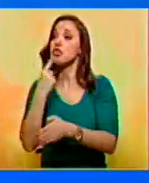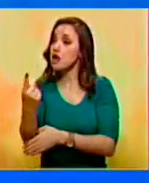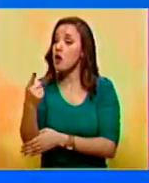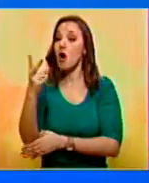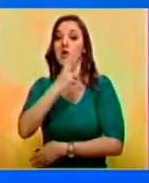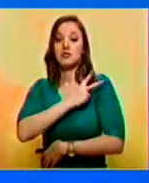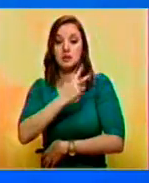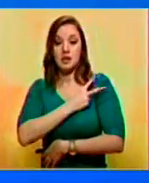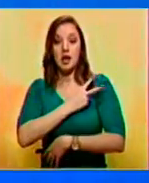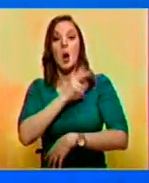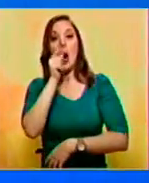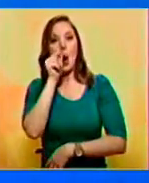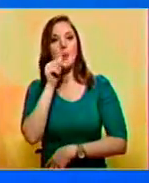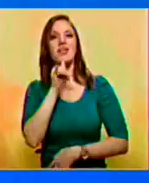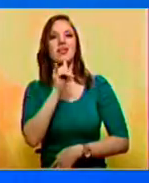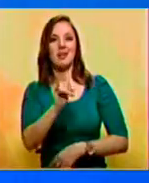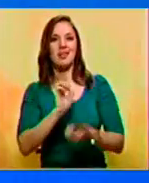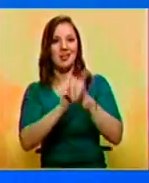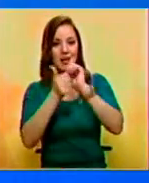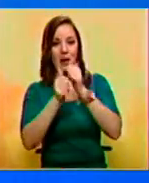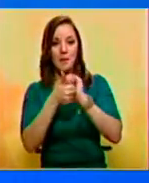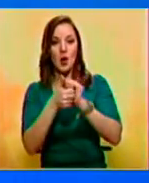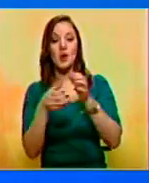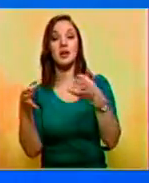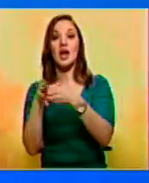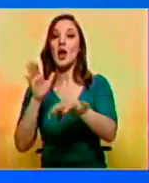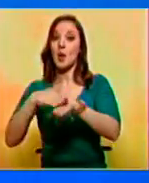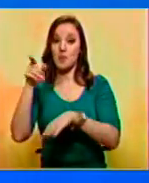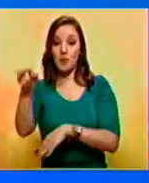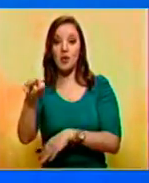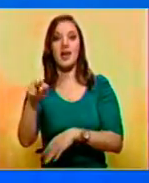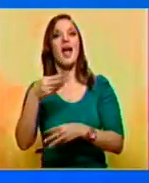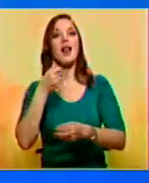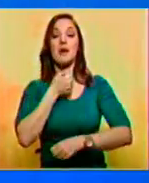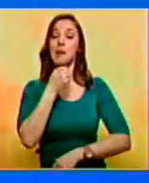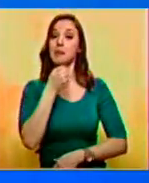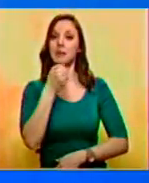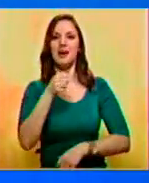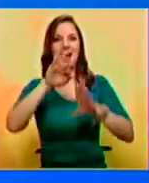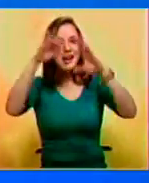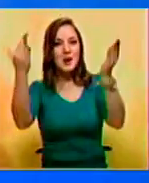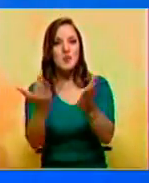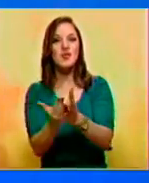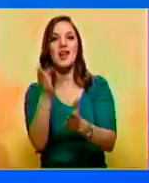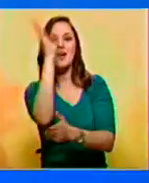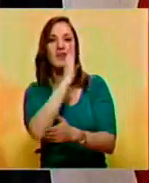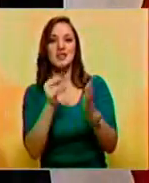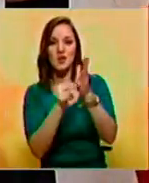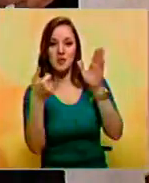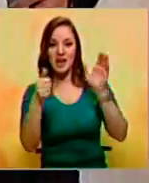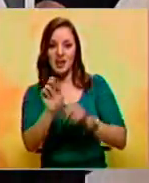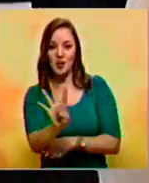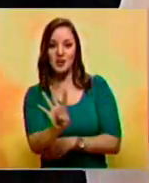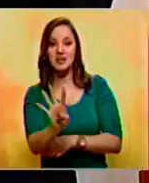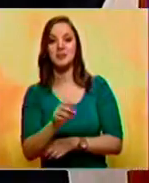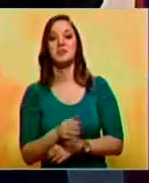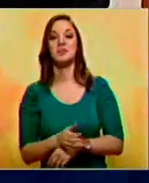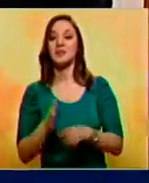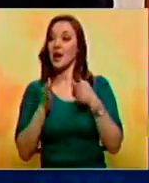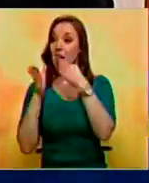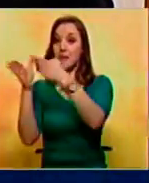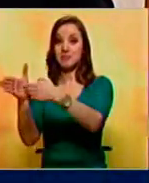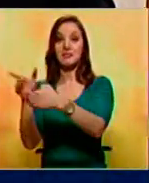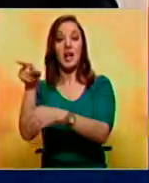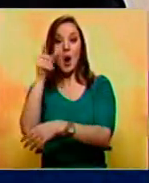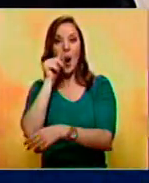al periodista Jesús Marín y al equipo de deportes por la cobertura del Mundial de Fútbol Brasil 2014. La organización premió el trabajo